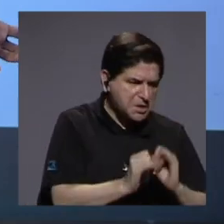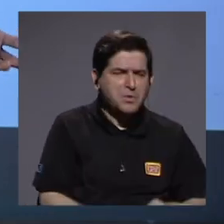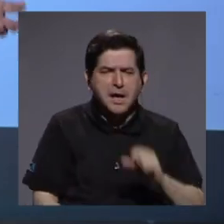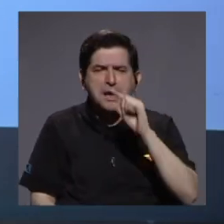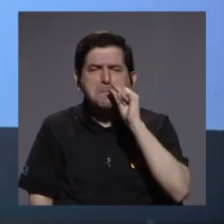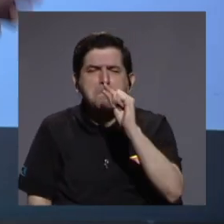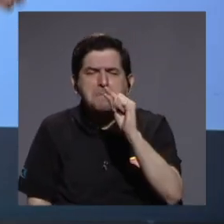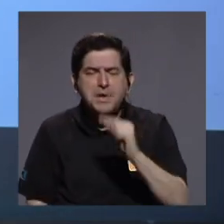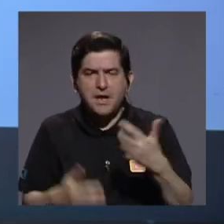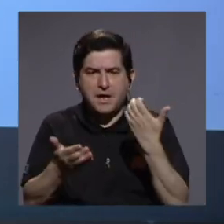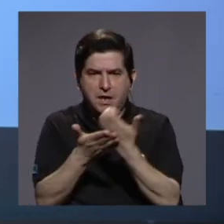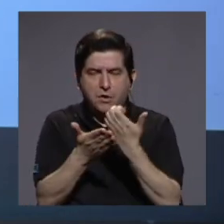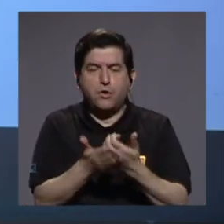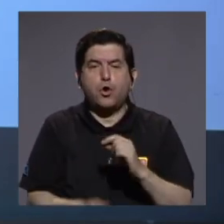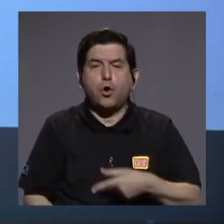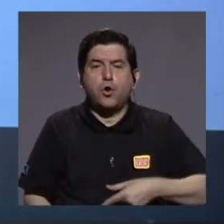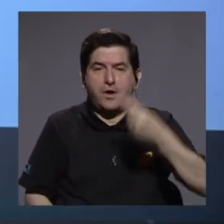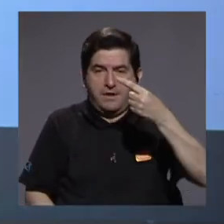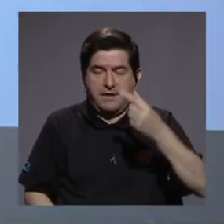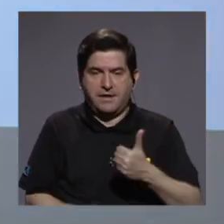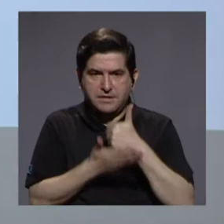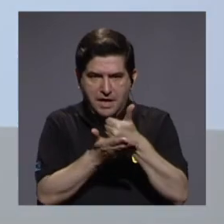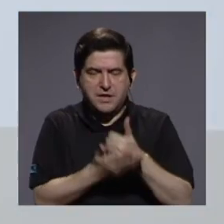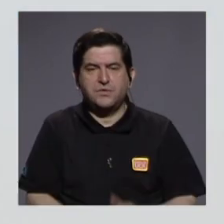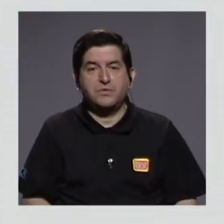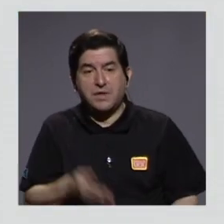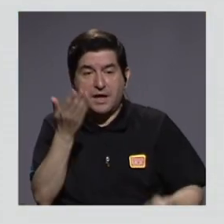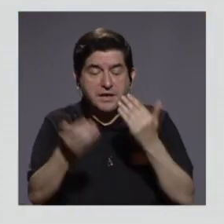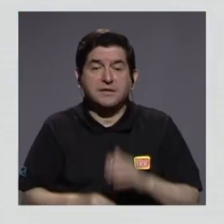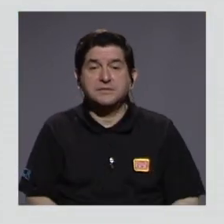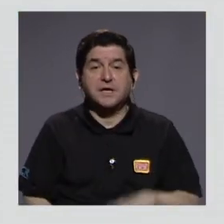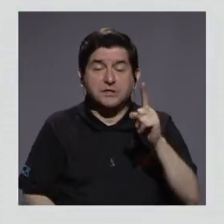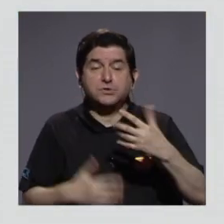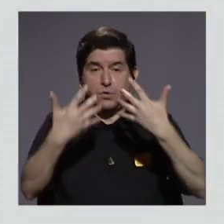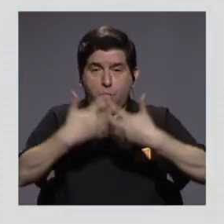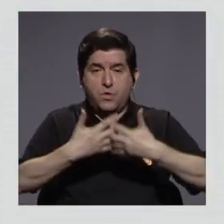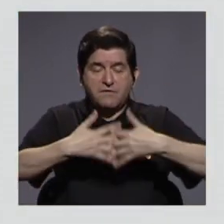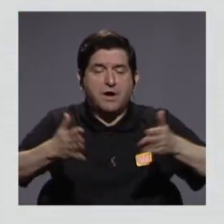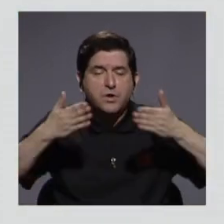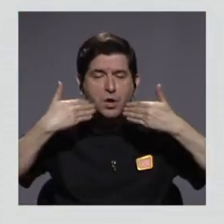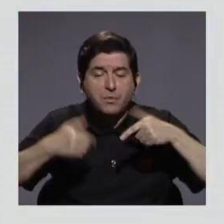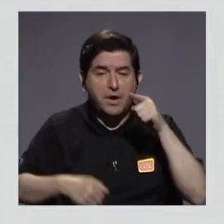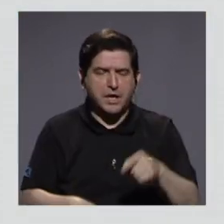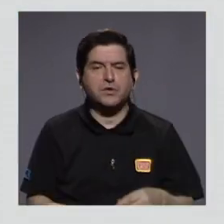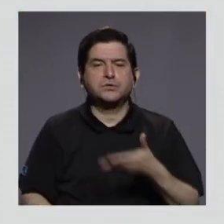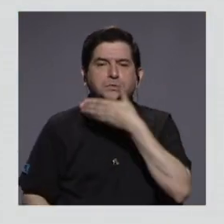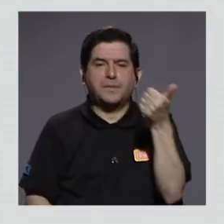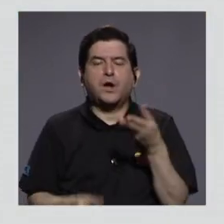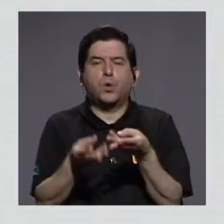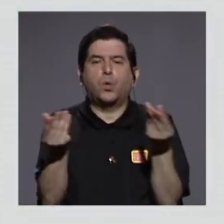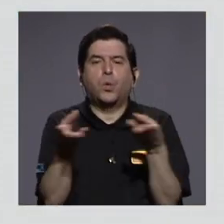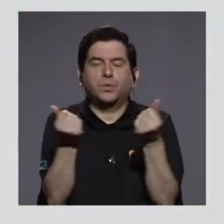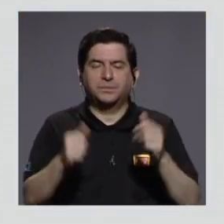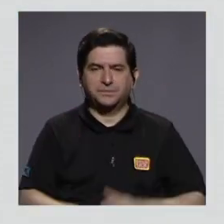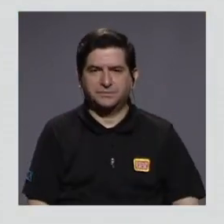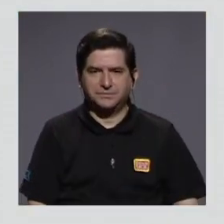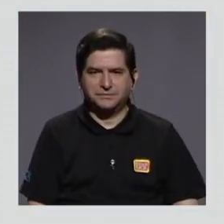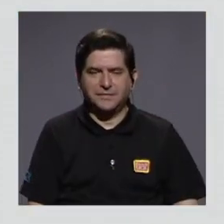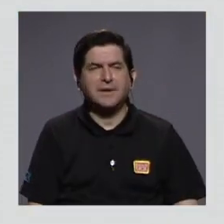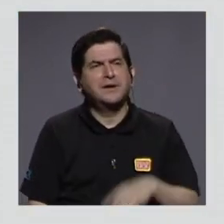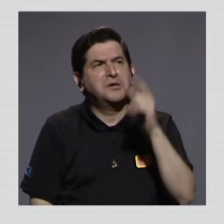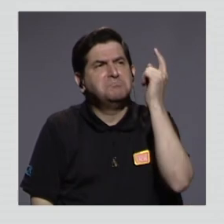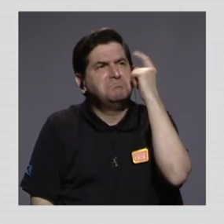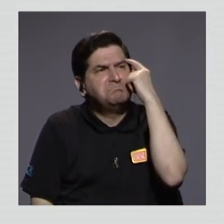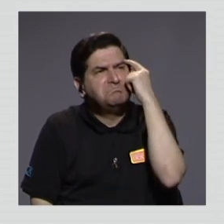un gerente puede mejorar la ventilación de una fábrica para que sus trabajadores sean más productivos a nivel